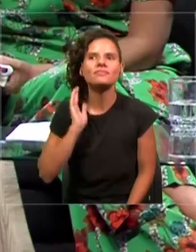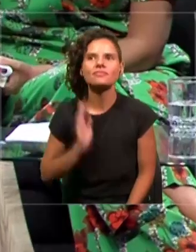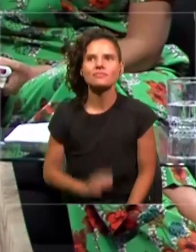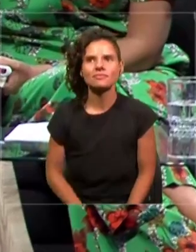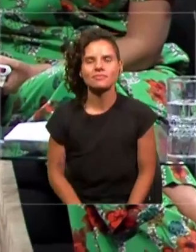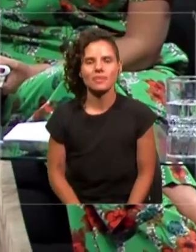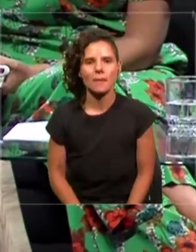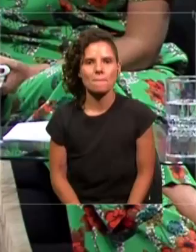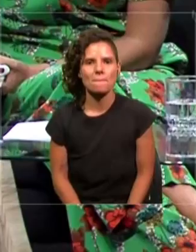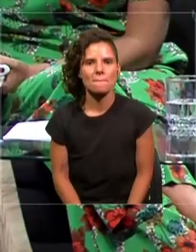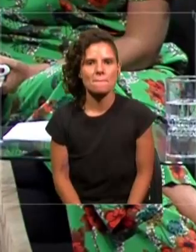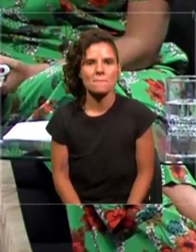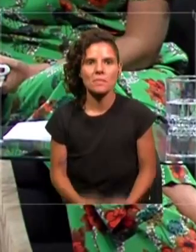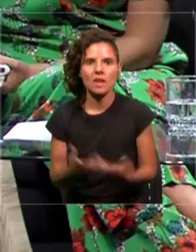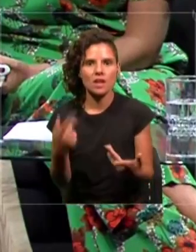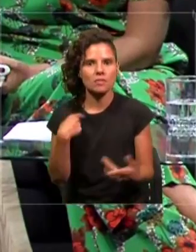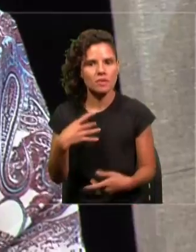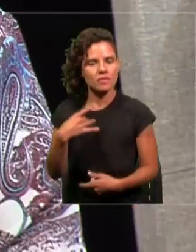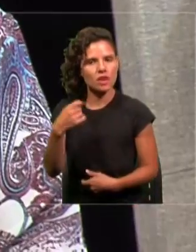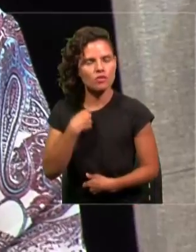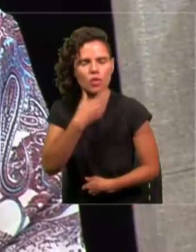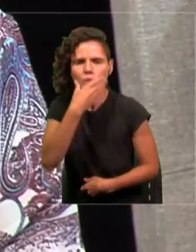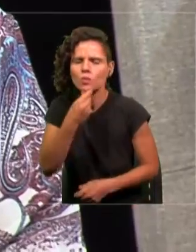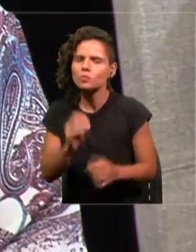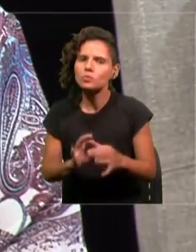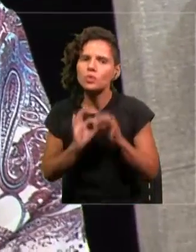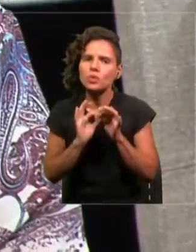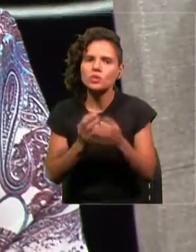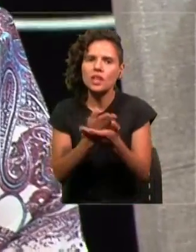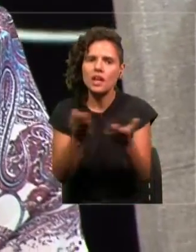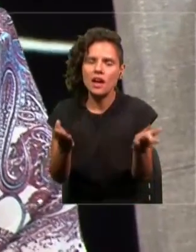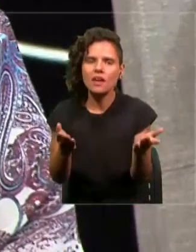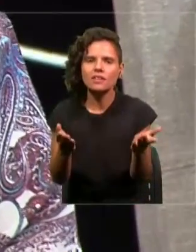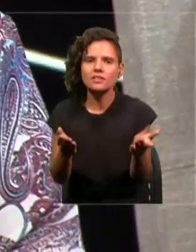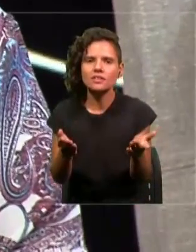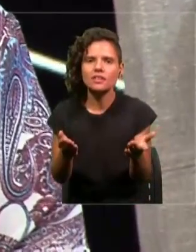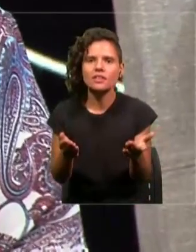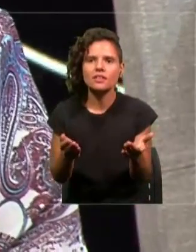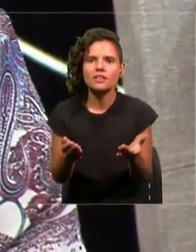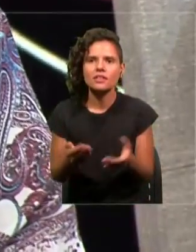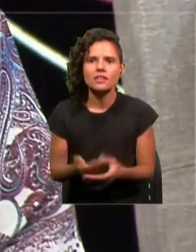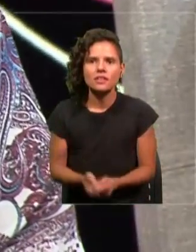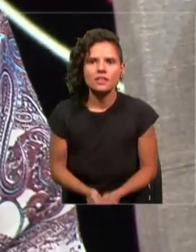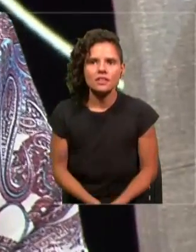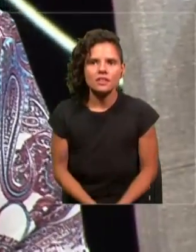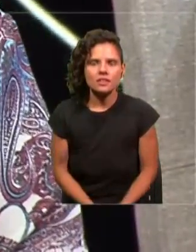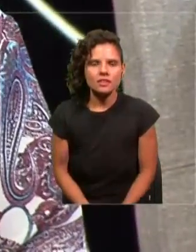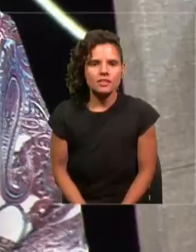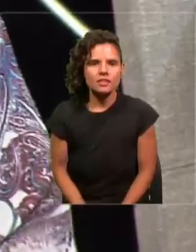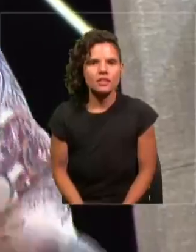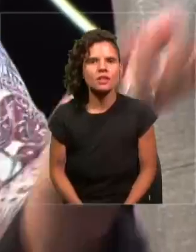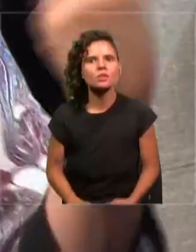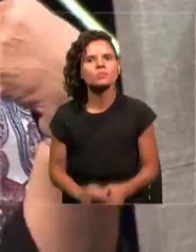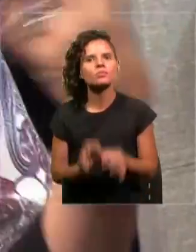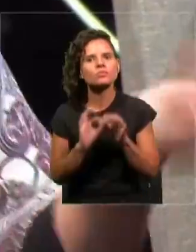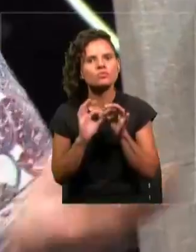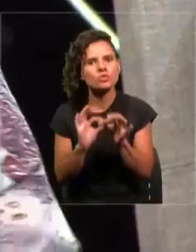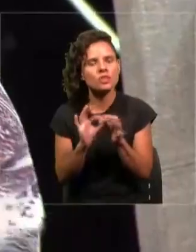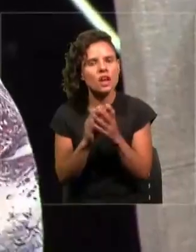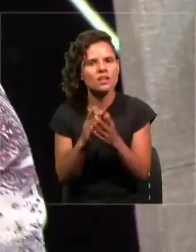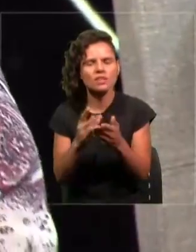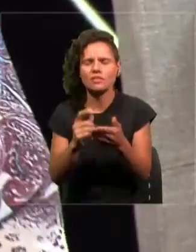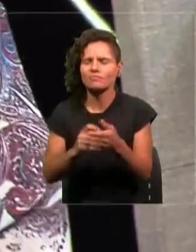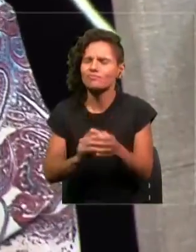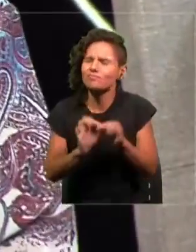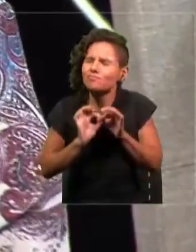Ha sido preciosa esta invitación. Muchísimas gracias y muchísimas gracias todavía más subrayadas por estar